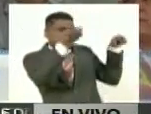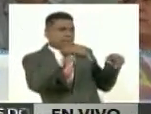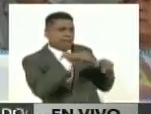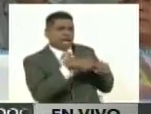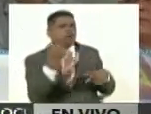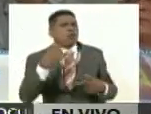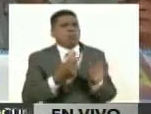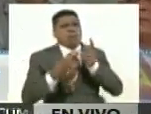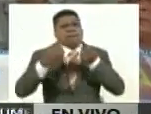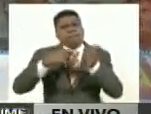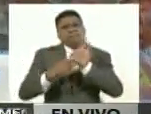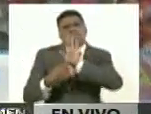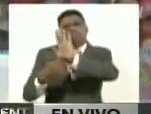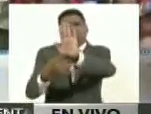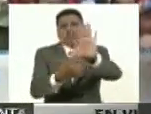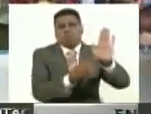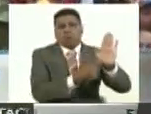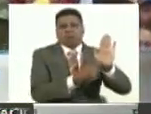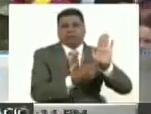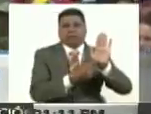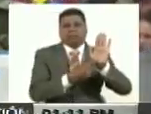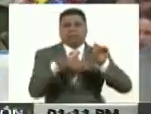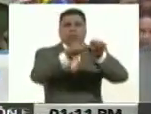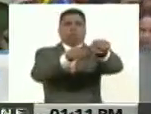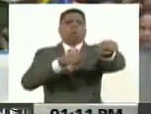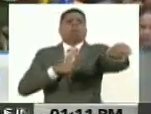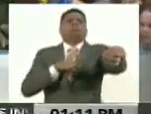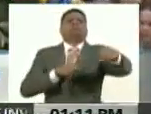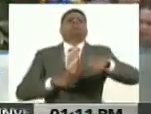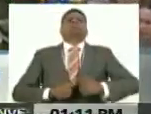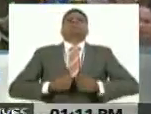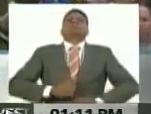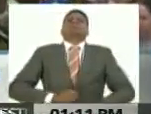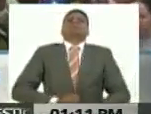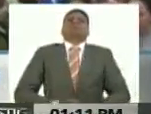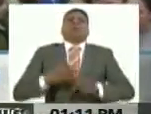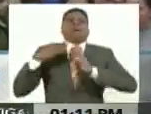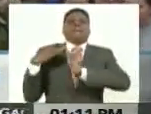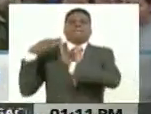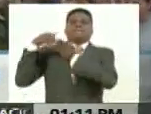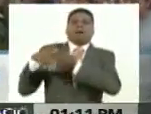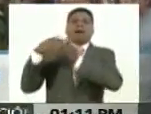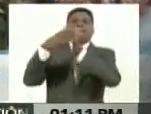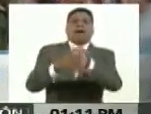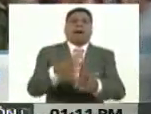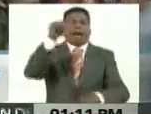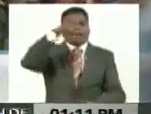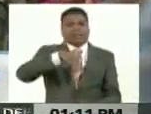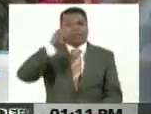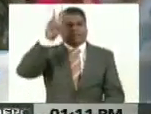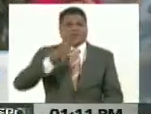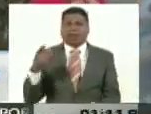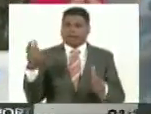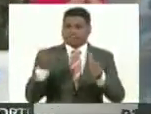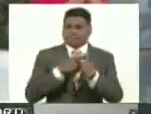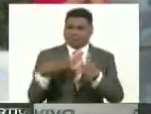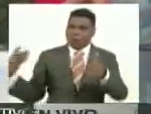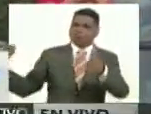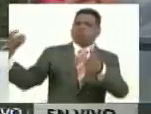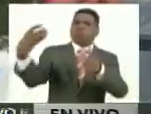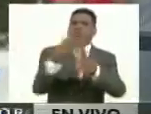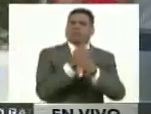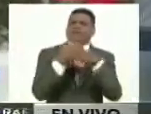Colón? Como un héroe que vino aquí a Venezuela a primero descubrirnos, gracias Cristóbal